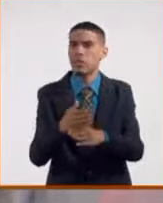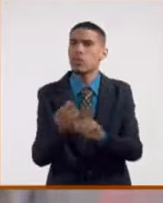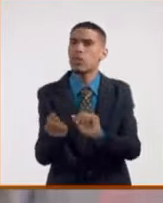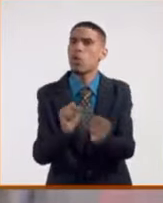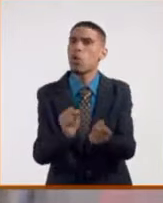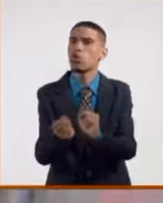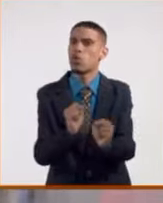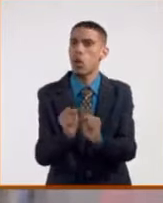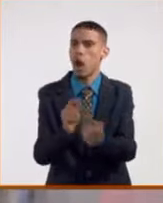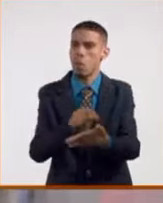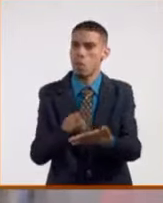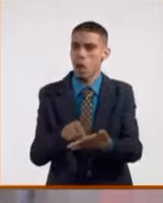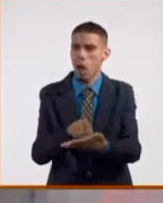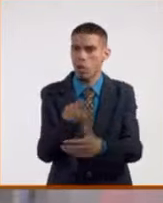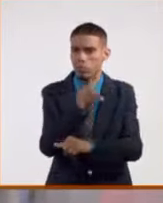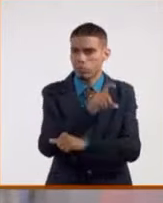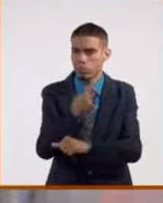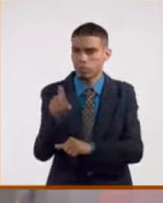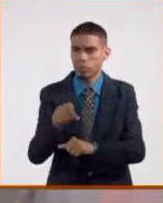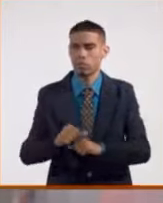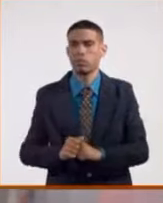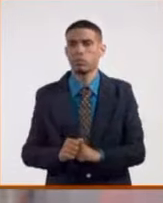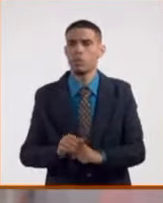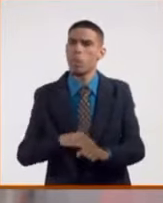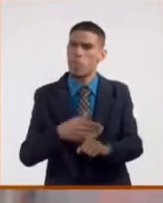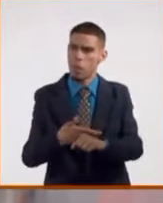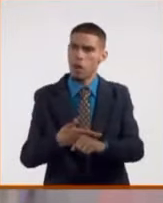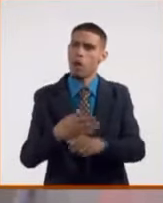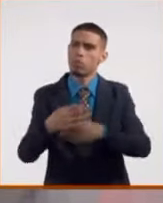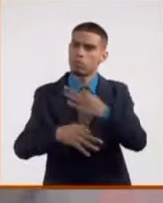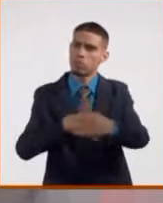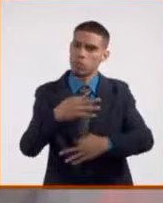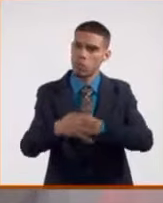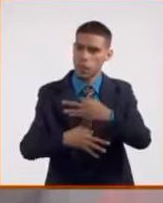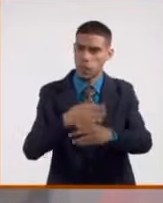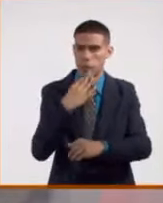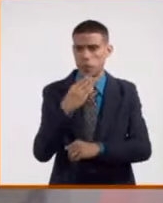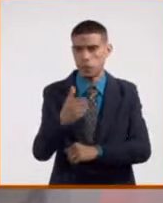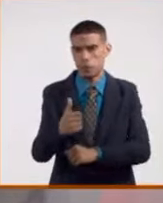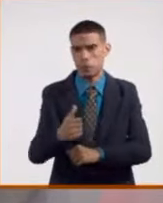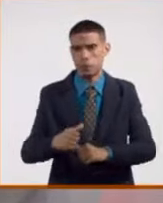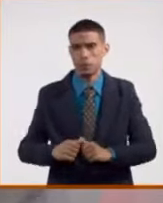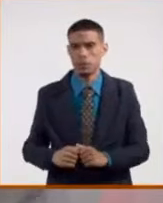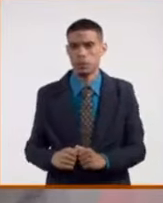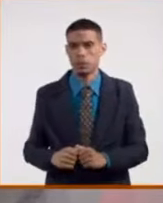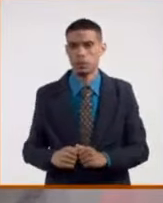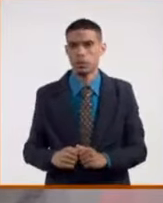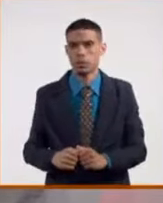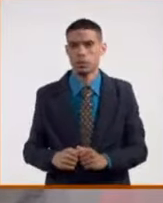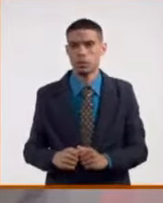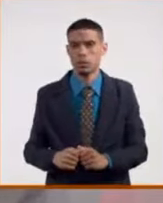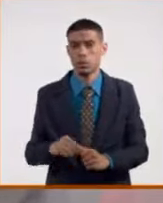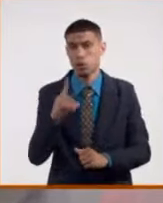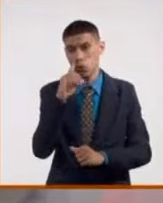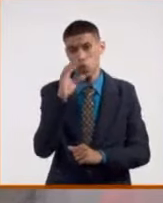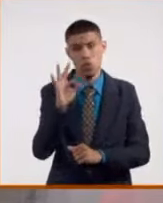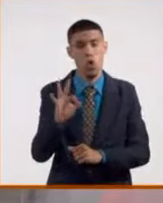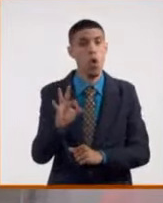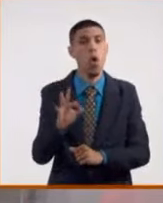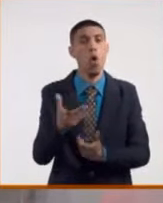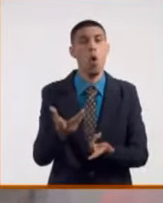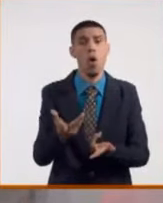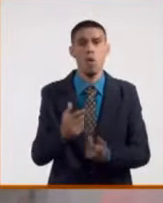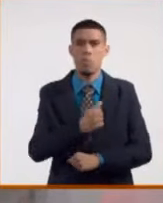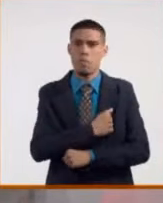hablamos de intervenir en el mercado cambiario después puedo dar un poco más de elemento con respecto a eso no estamos hablando de más privatización estamos